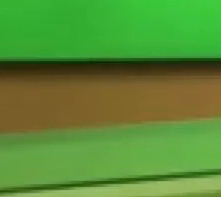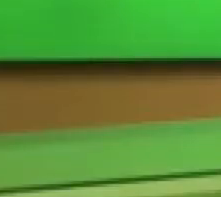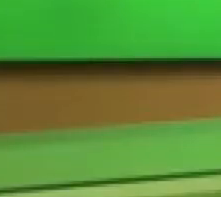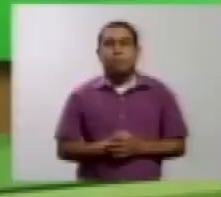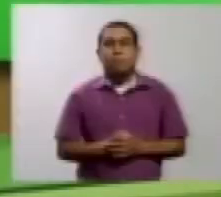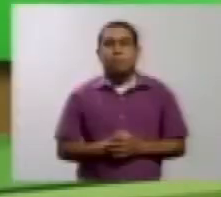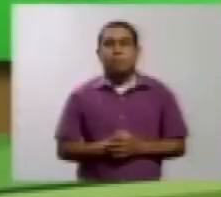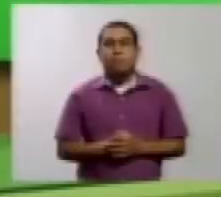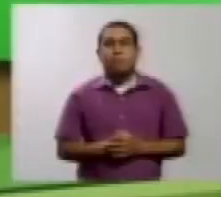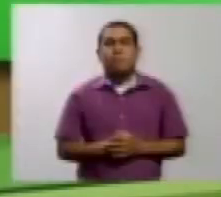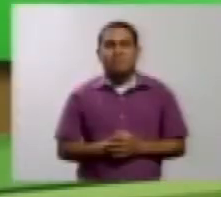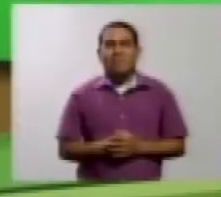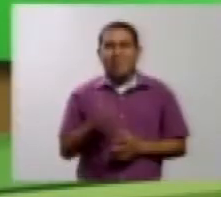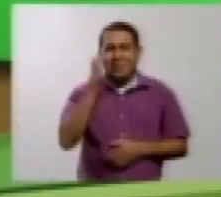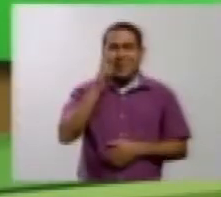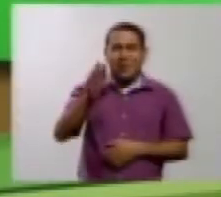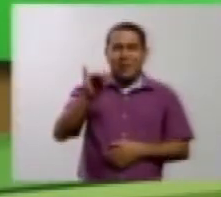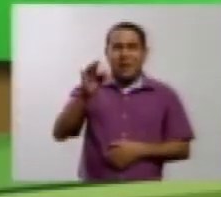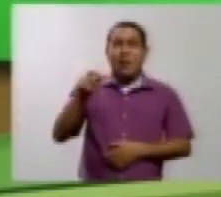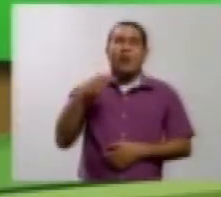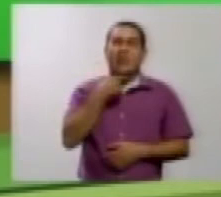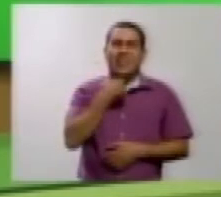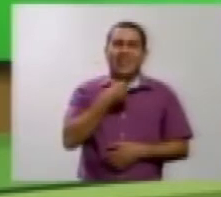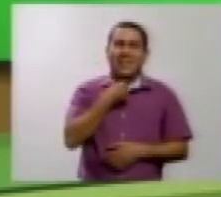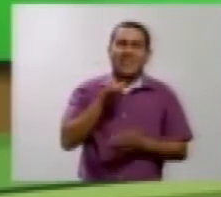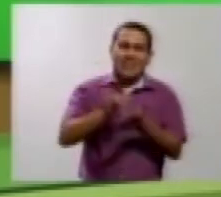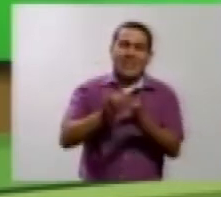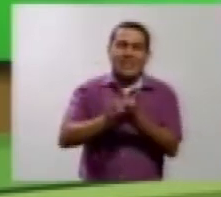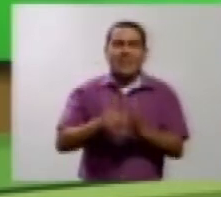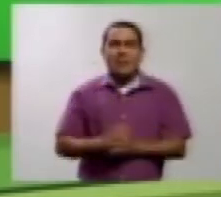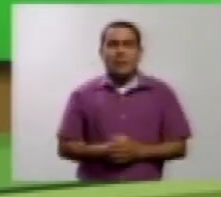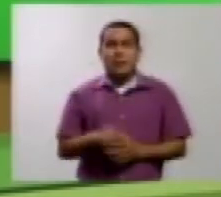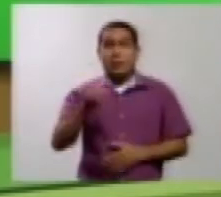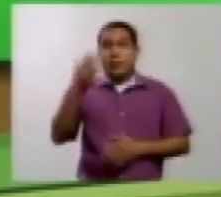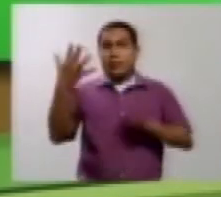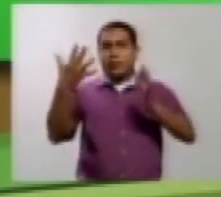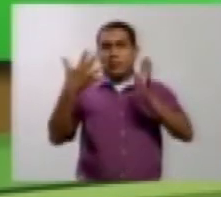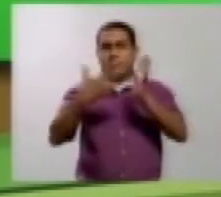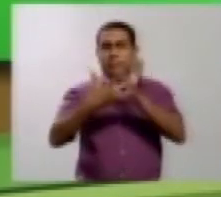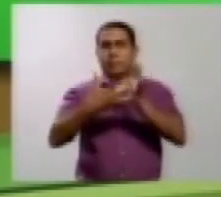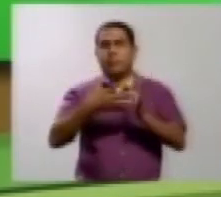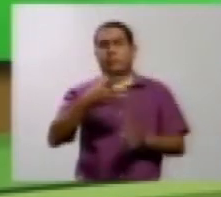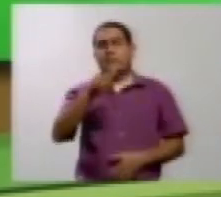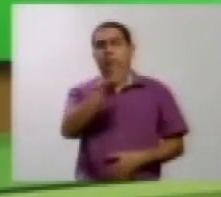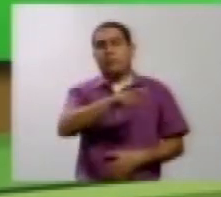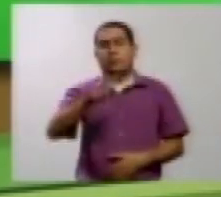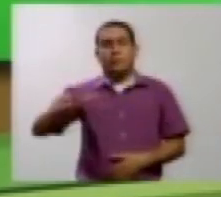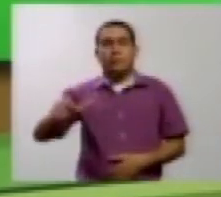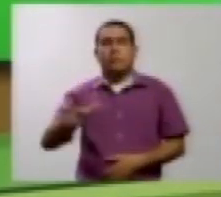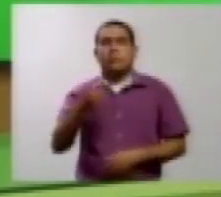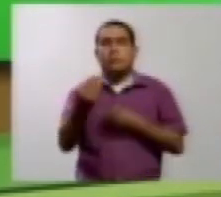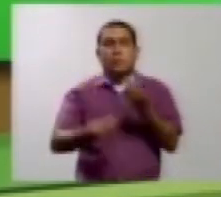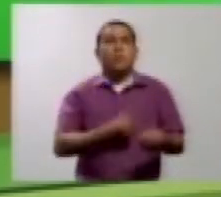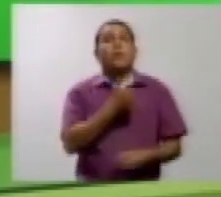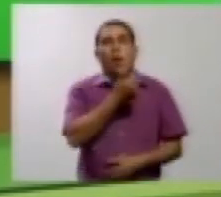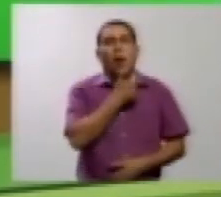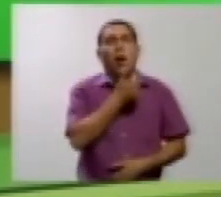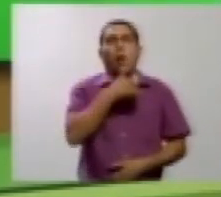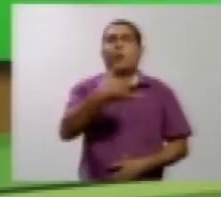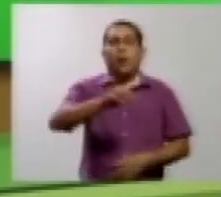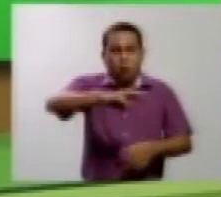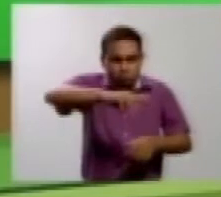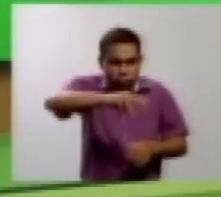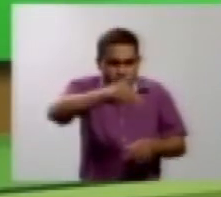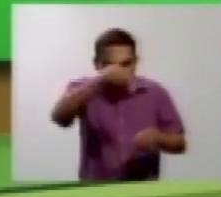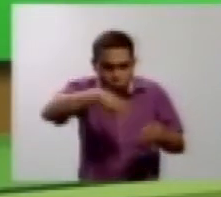¿Cómo disfrutamos que usted vea esta bitácora política? Más de 5.000 personas de 8 sectores de Sincelejo gozan de agua potable gracias